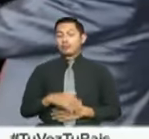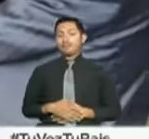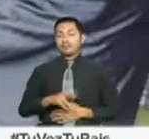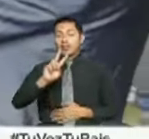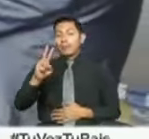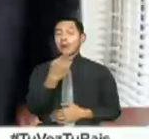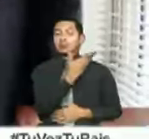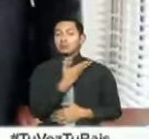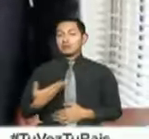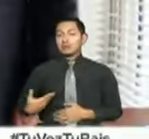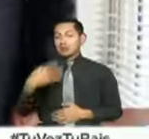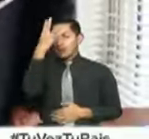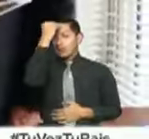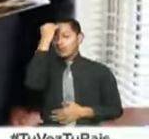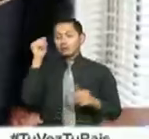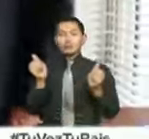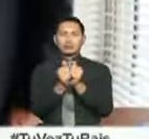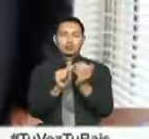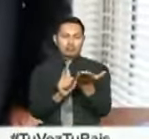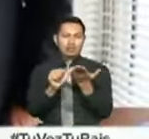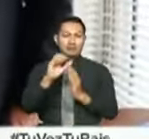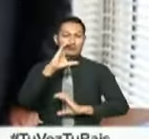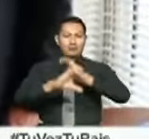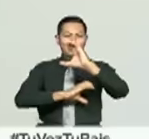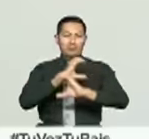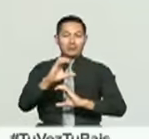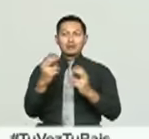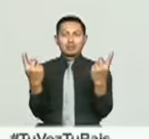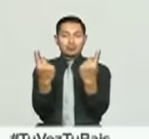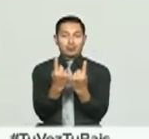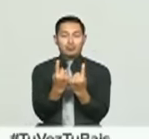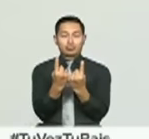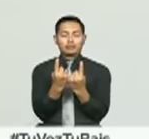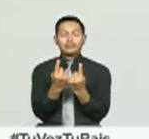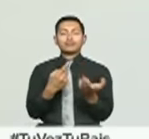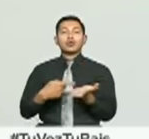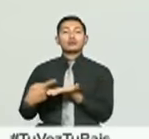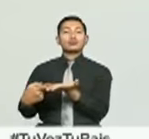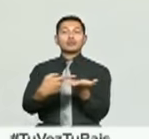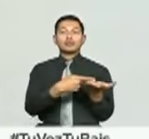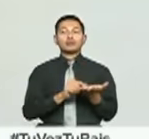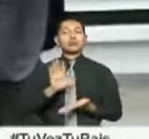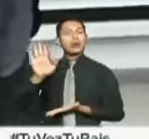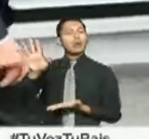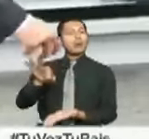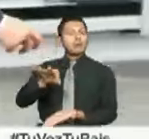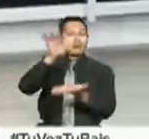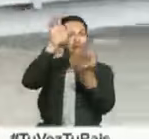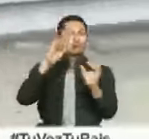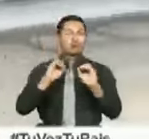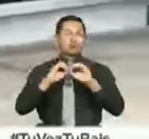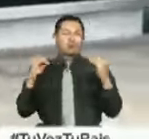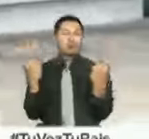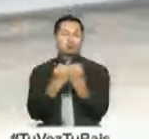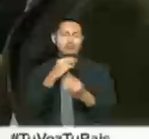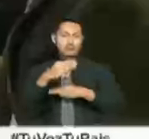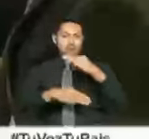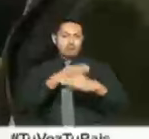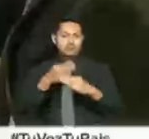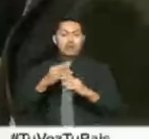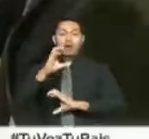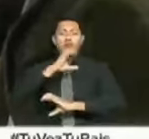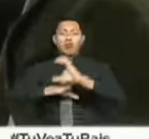vicepresidente Jorge Glass se reunieron con el representante permanente de Ecuador ante la OMC, Juan Falconi, para revisar los detalles